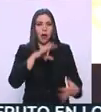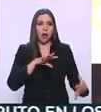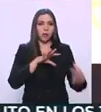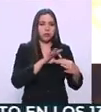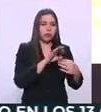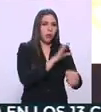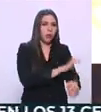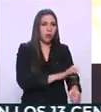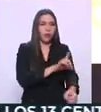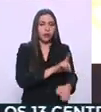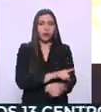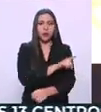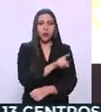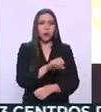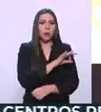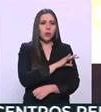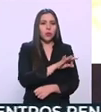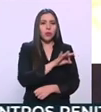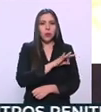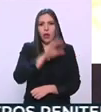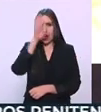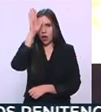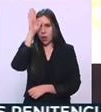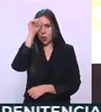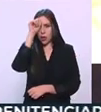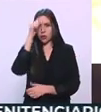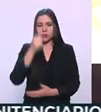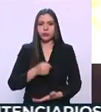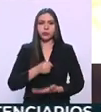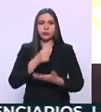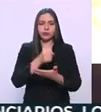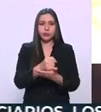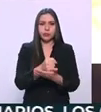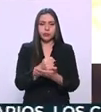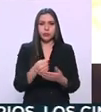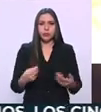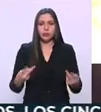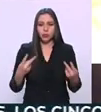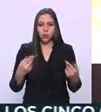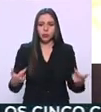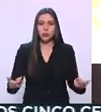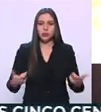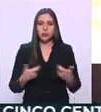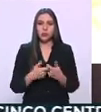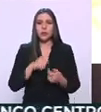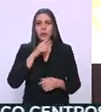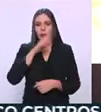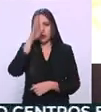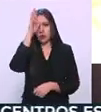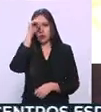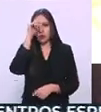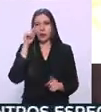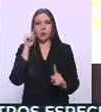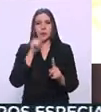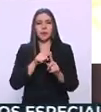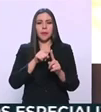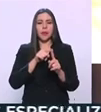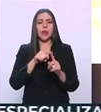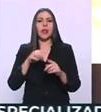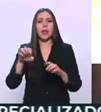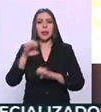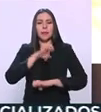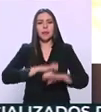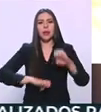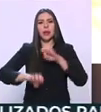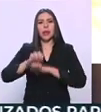un acuerdo mixto, de inversión mixta, pero en colaboración muy estrecha con Birmex, que es una